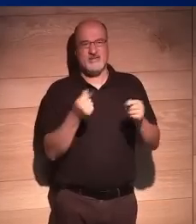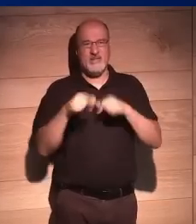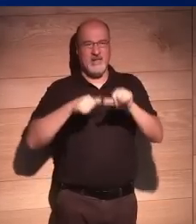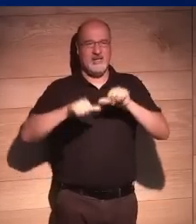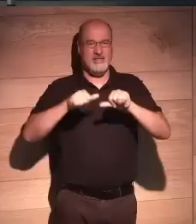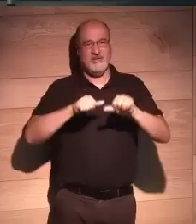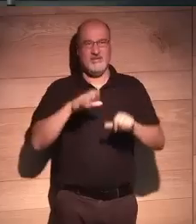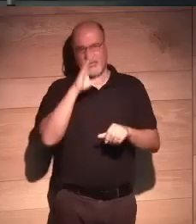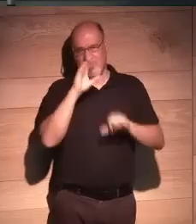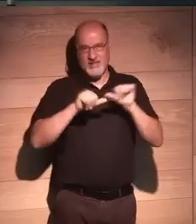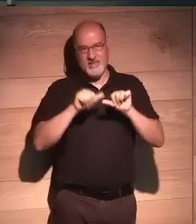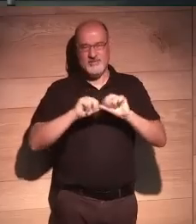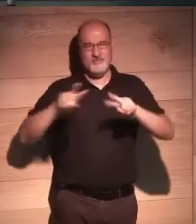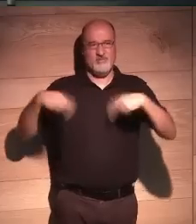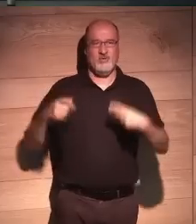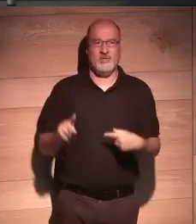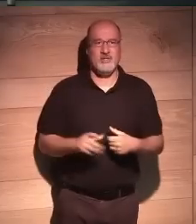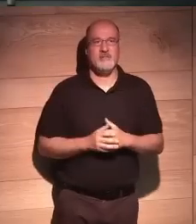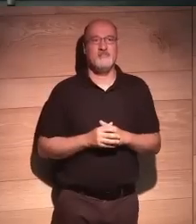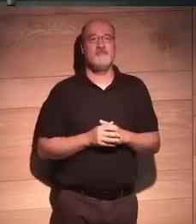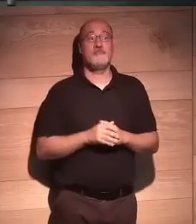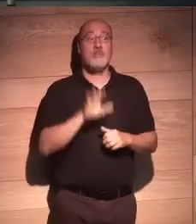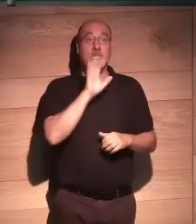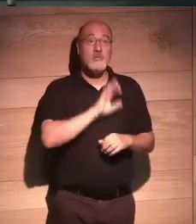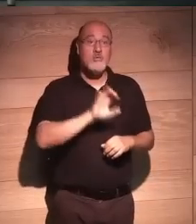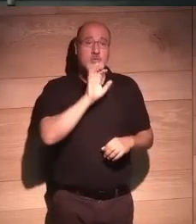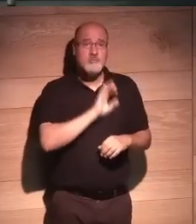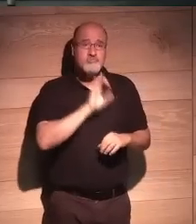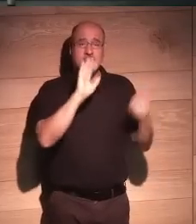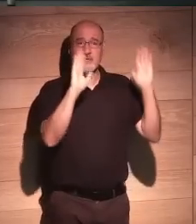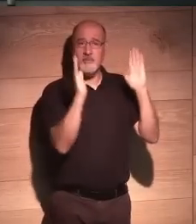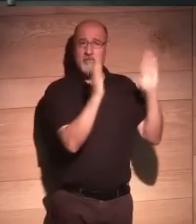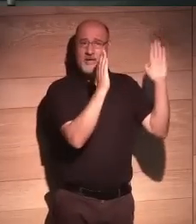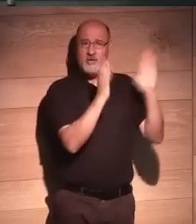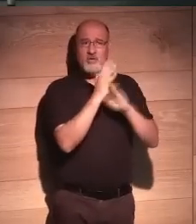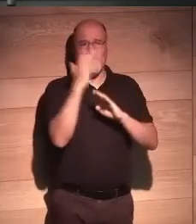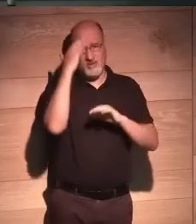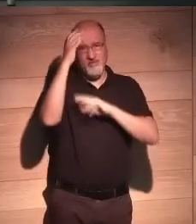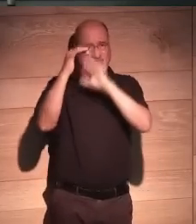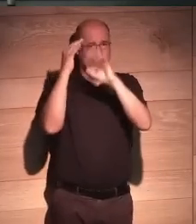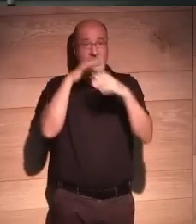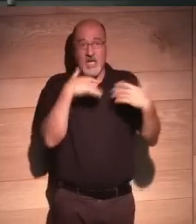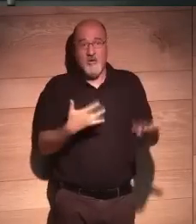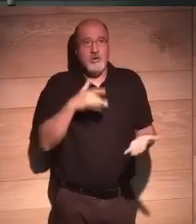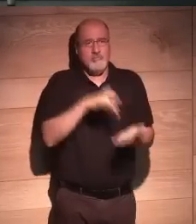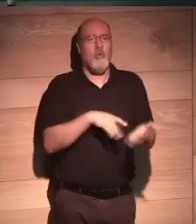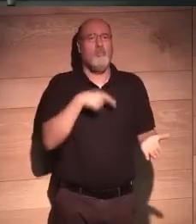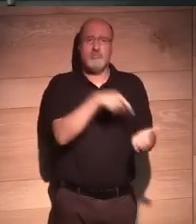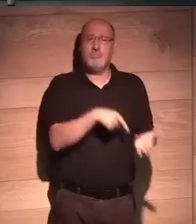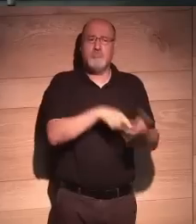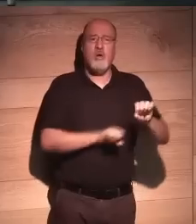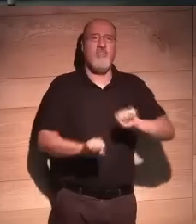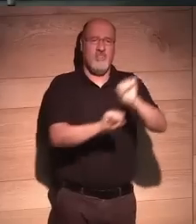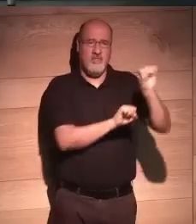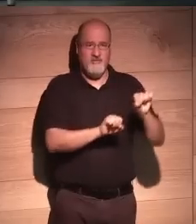formas, pasaban cosas y es no- muy interesante porque sin ese periodo de ficción no estaríamos aquí. Yo la reivindico mucho siempre,